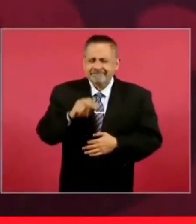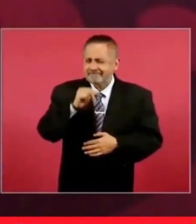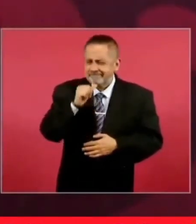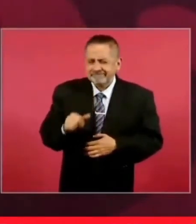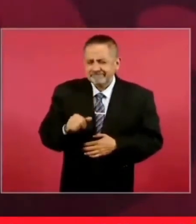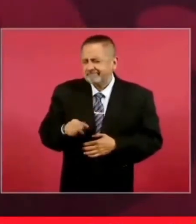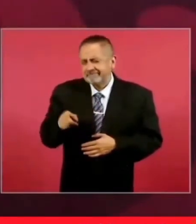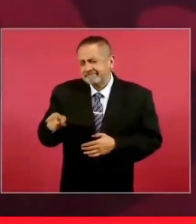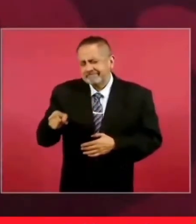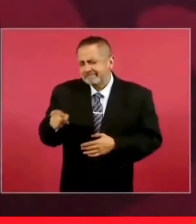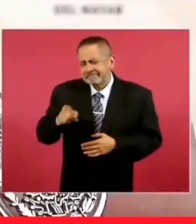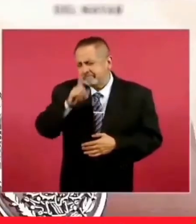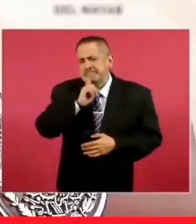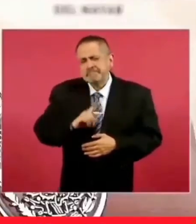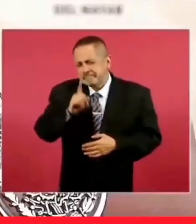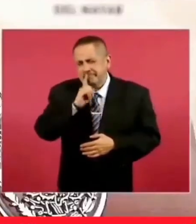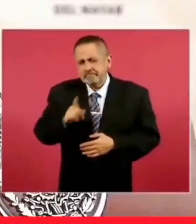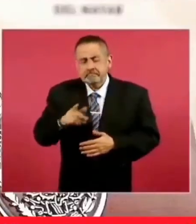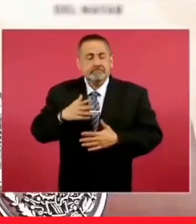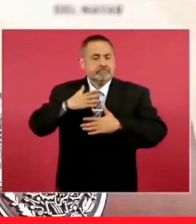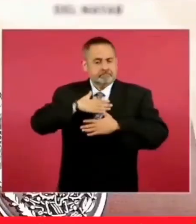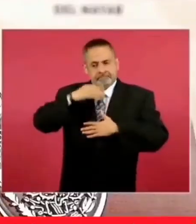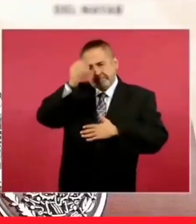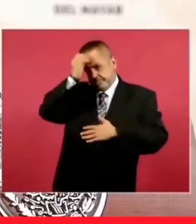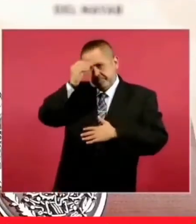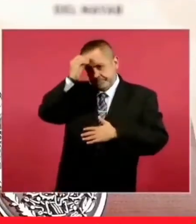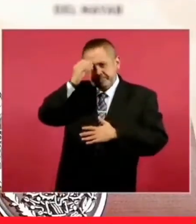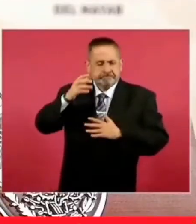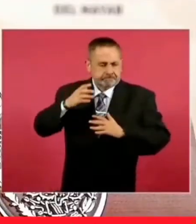cierto. Esa es mi opinión.